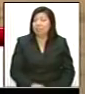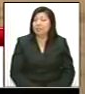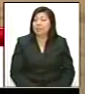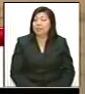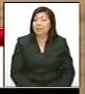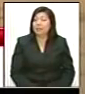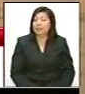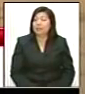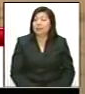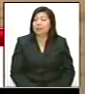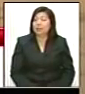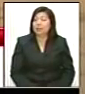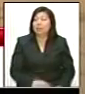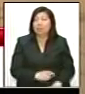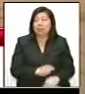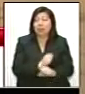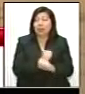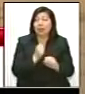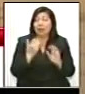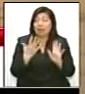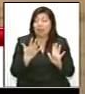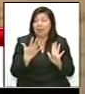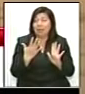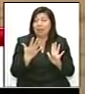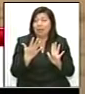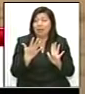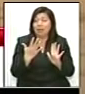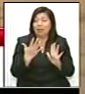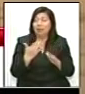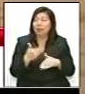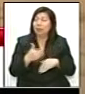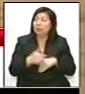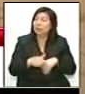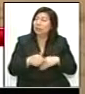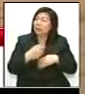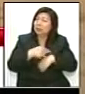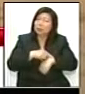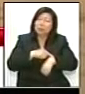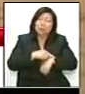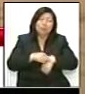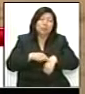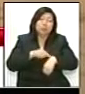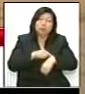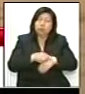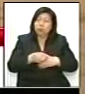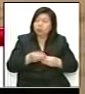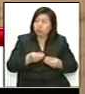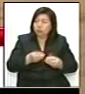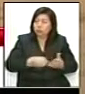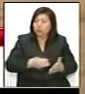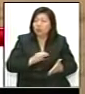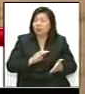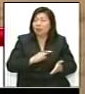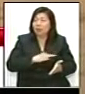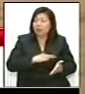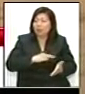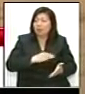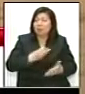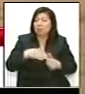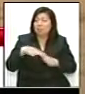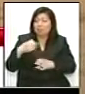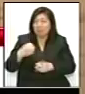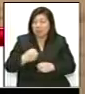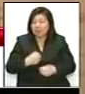digan, hágala a las 10, porque son reuniones que son infinitamente largas. presidente de la Corte Suprema, fiscal de la Nación, el ministro del